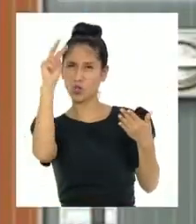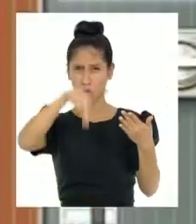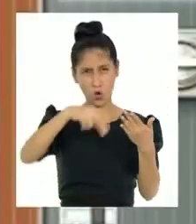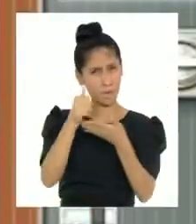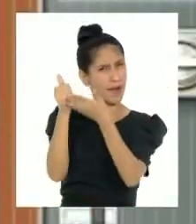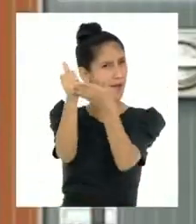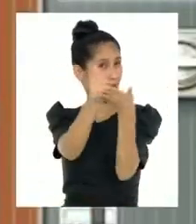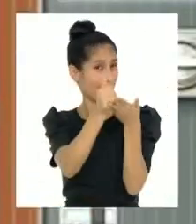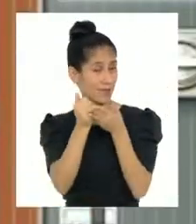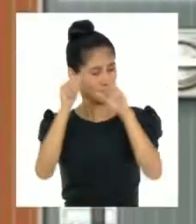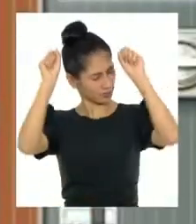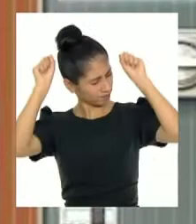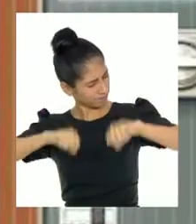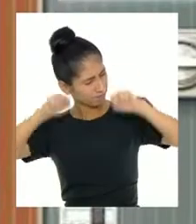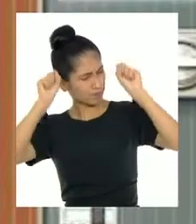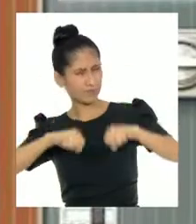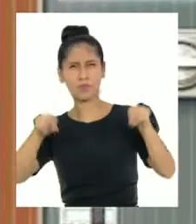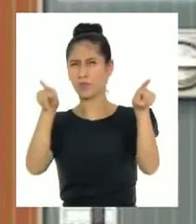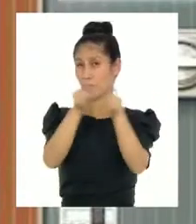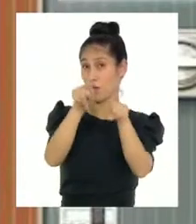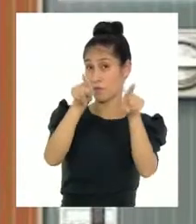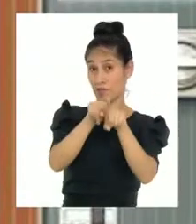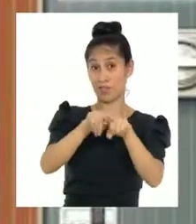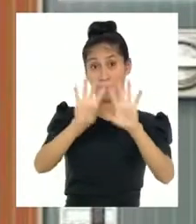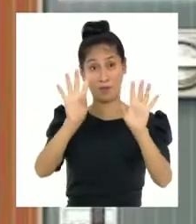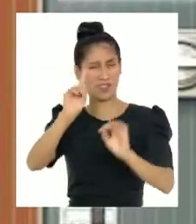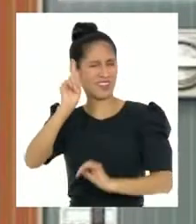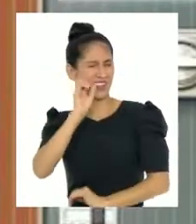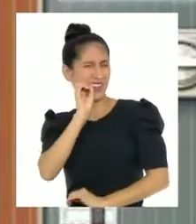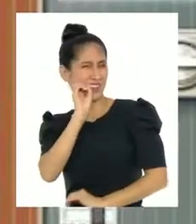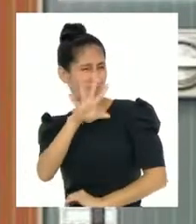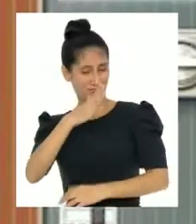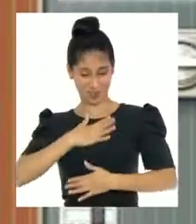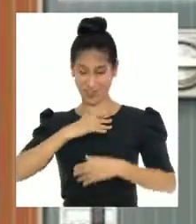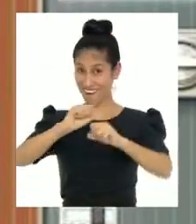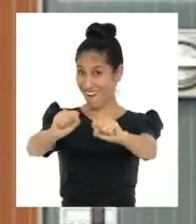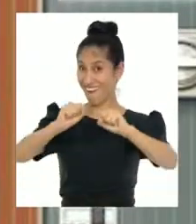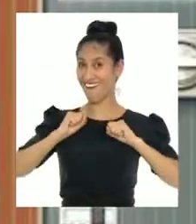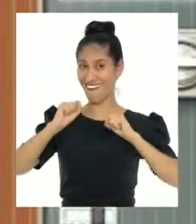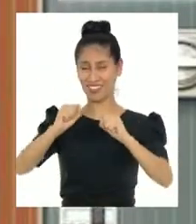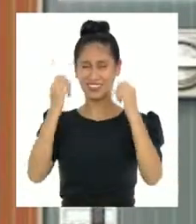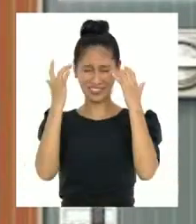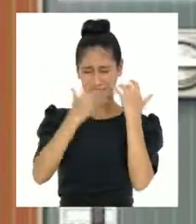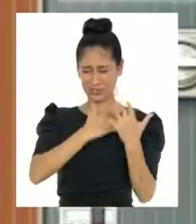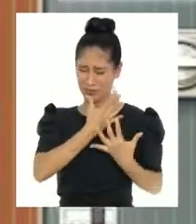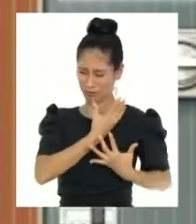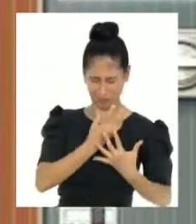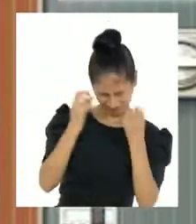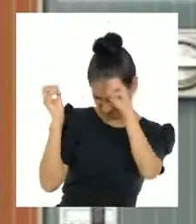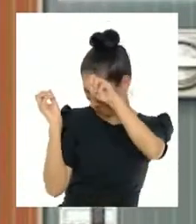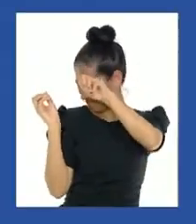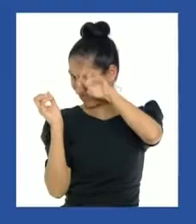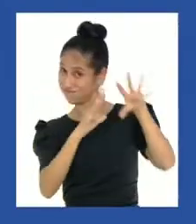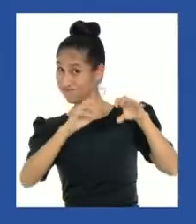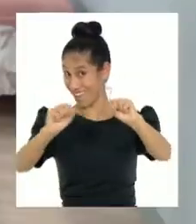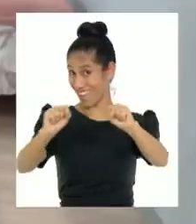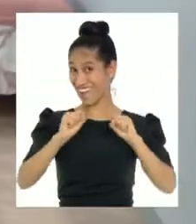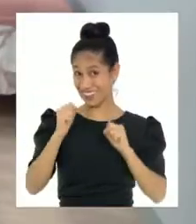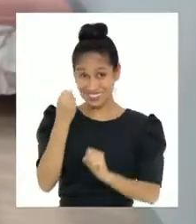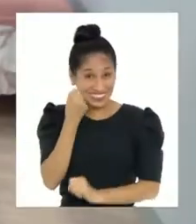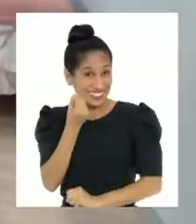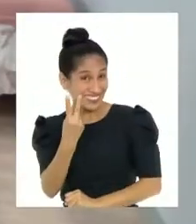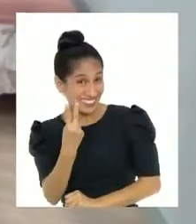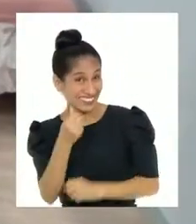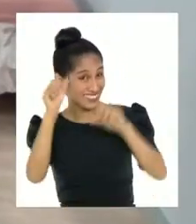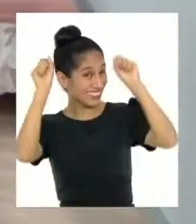Uf, y si les dijera que cuando movemos el cuerpo sanamos de nuestros pesares emocionales, ¿me creerían?